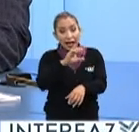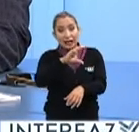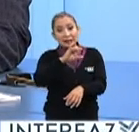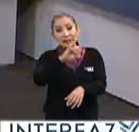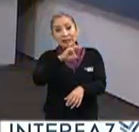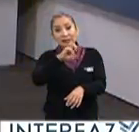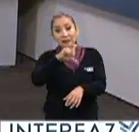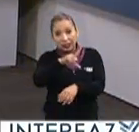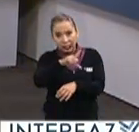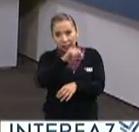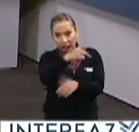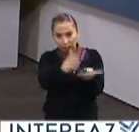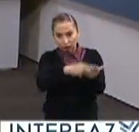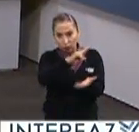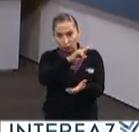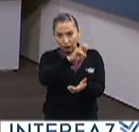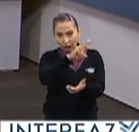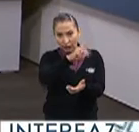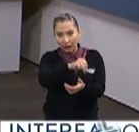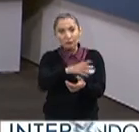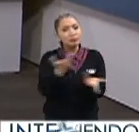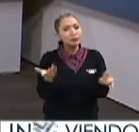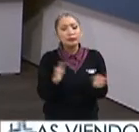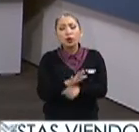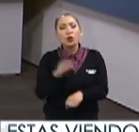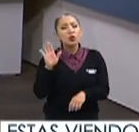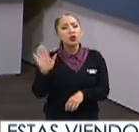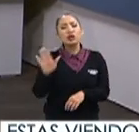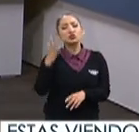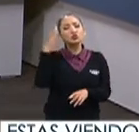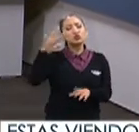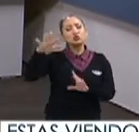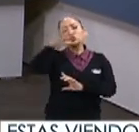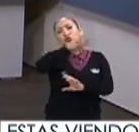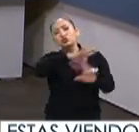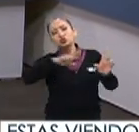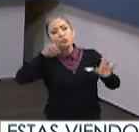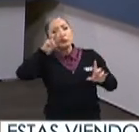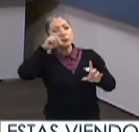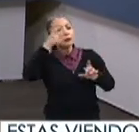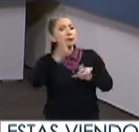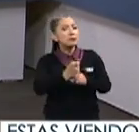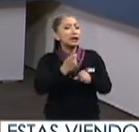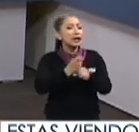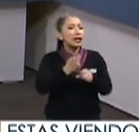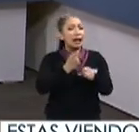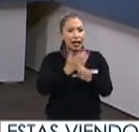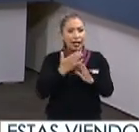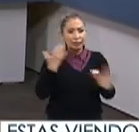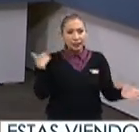Civil de la UVM. ¿Cuál es su panorama, su primera apreciación? Lo platicamos antes de entrar al aire